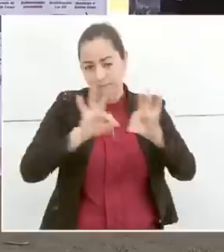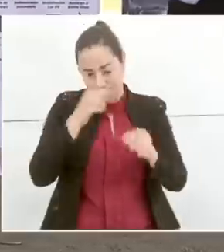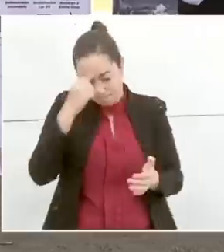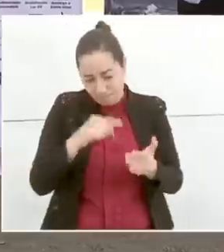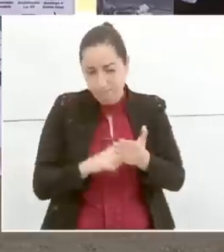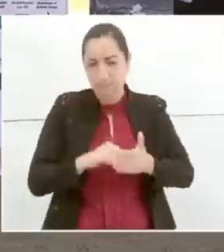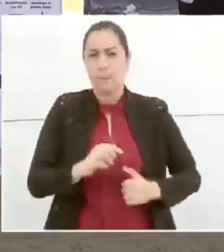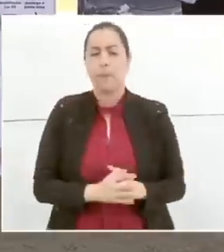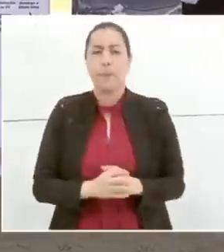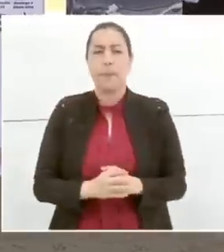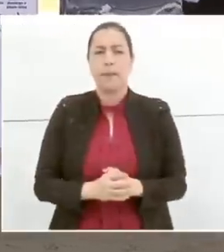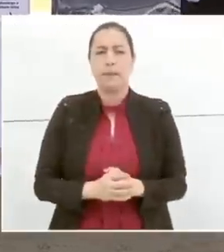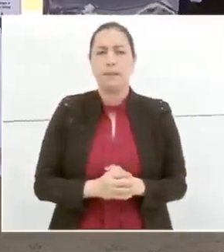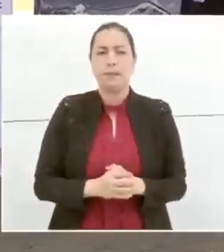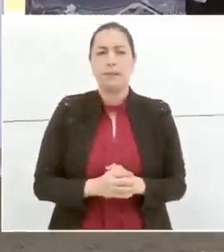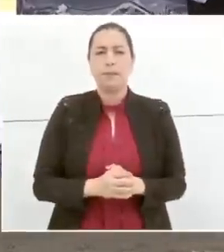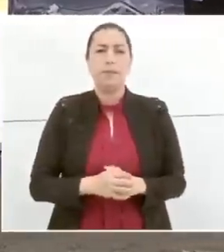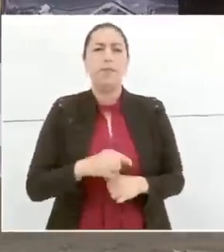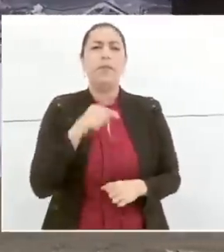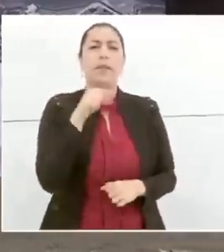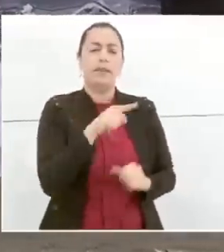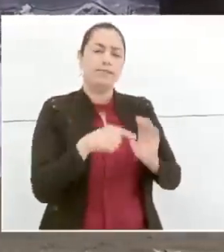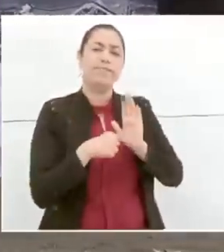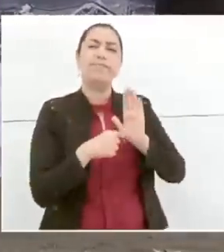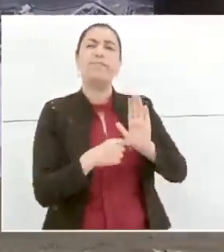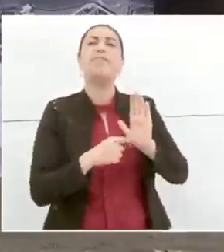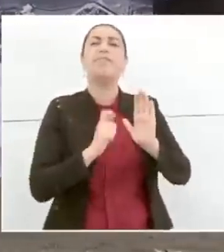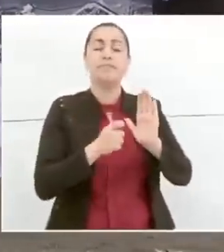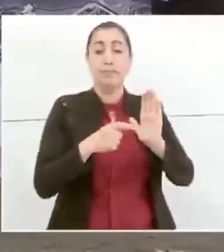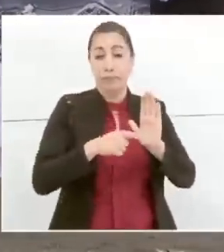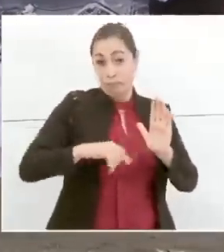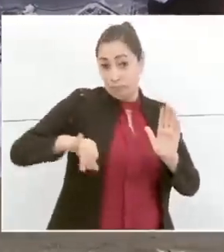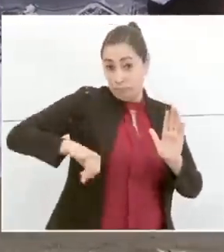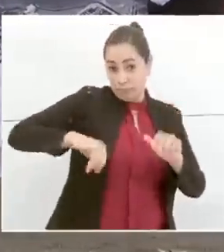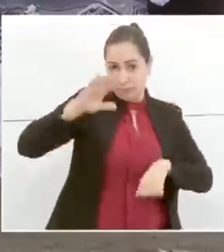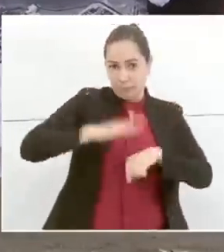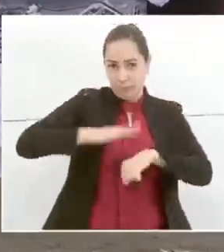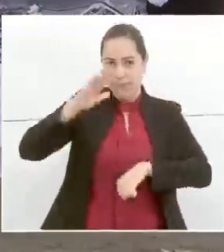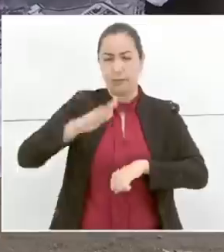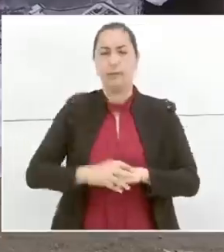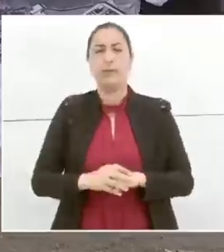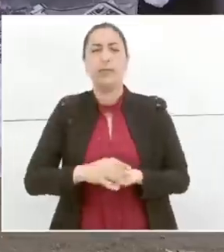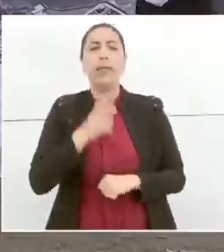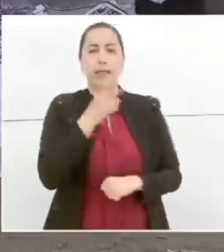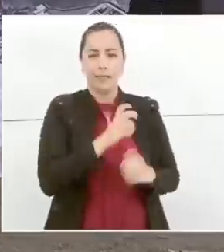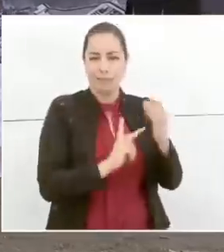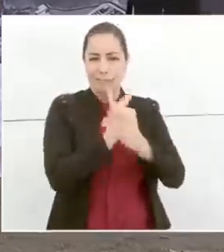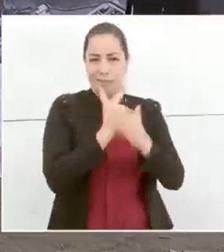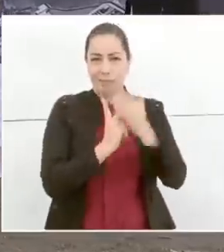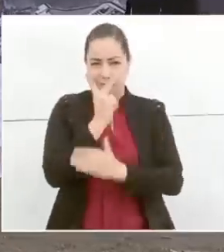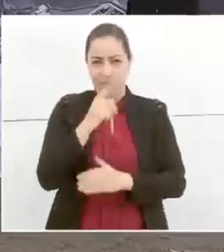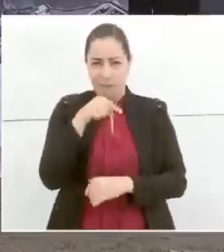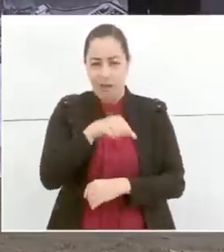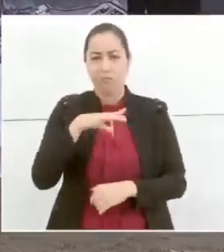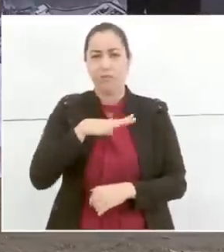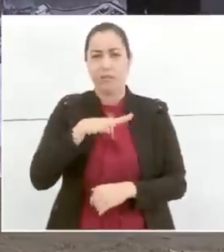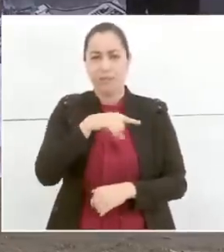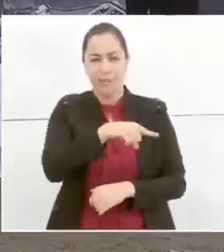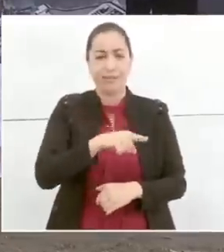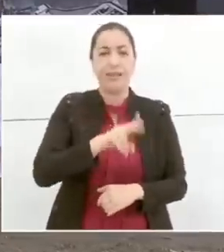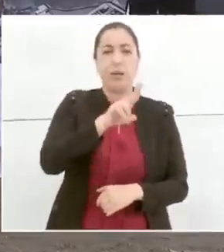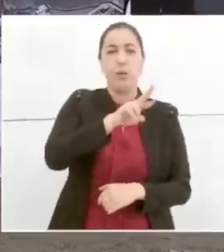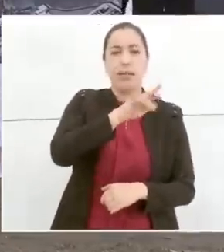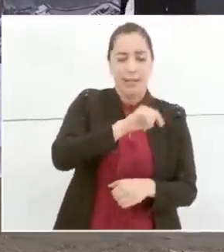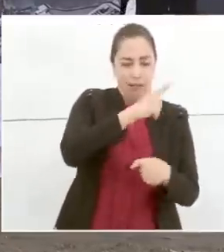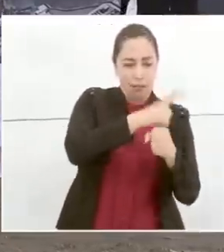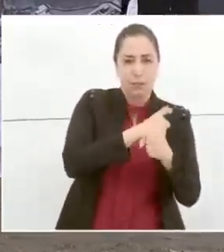Me voy a saltar esta, porque esta es la que también es muy interesante. Estas plantas están ubicadas aquí, la Uría 1, la Uría